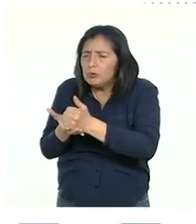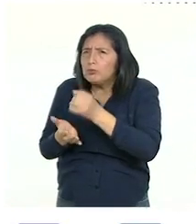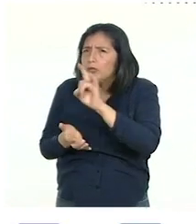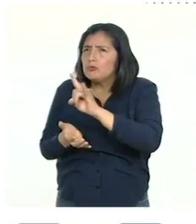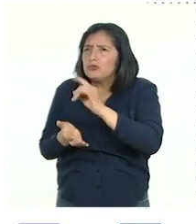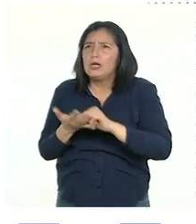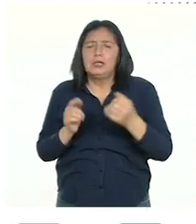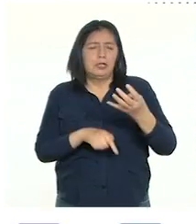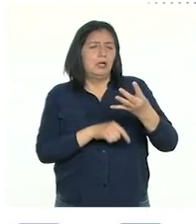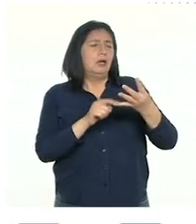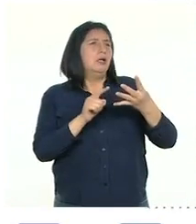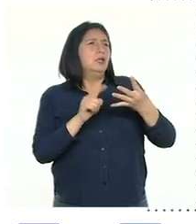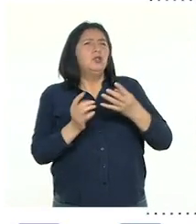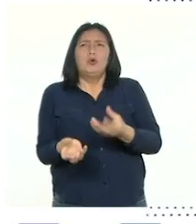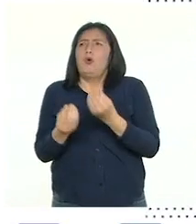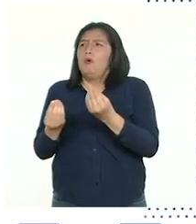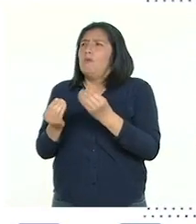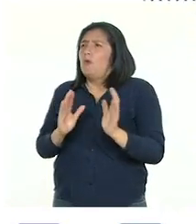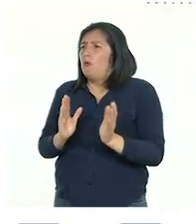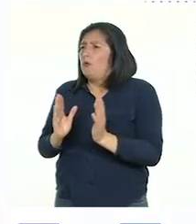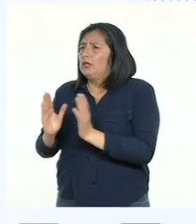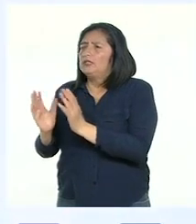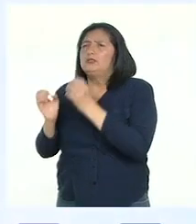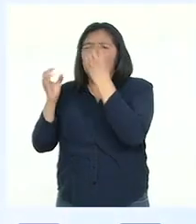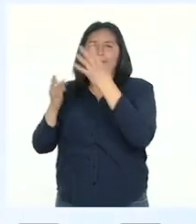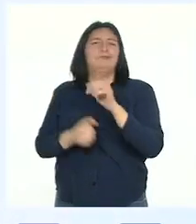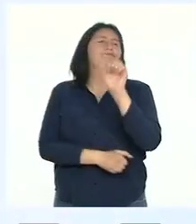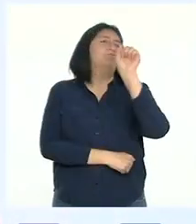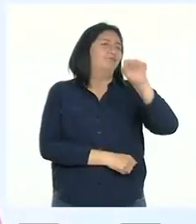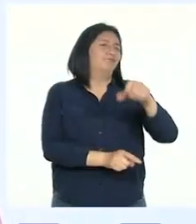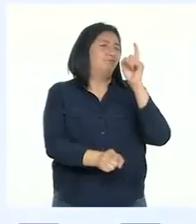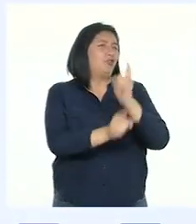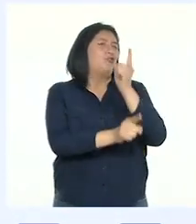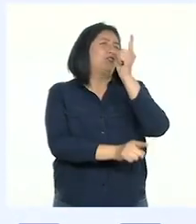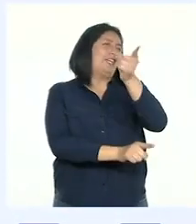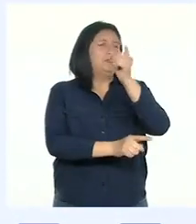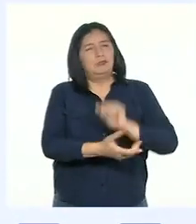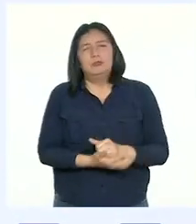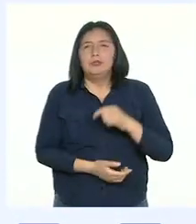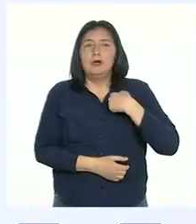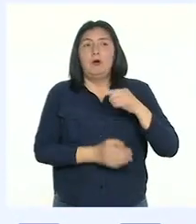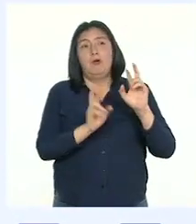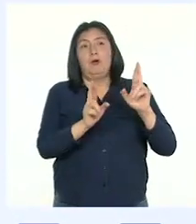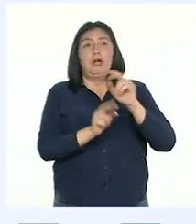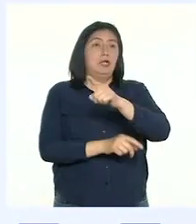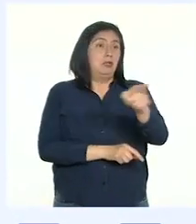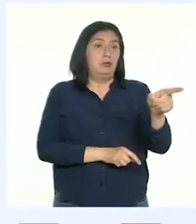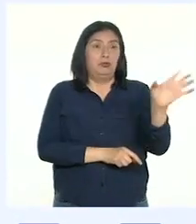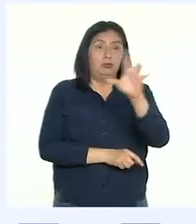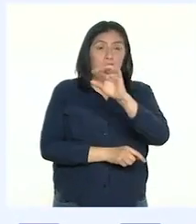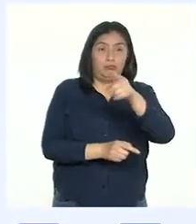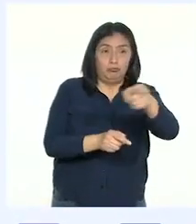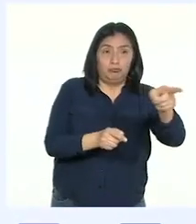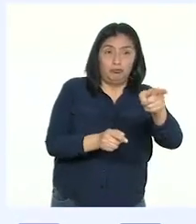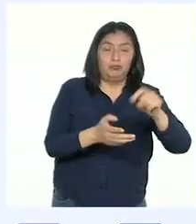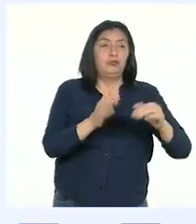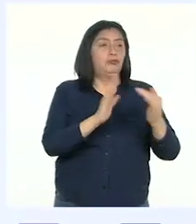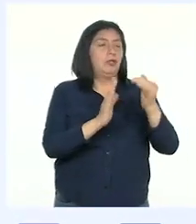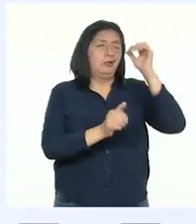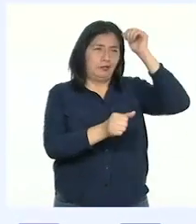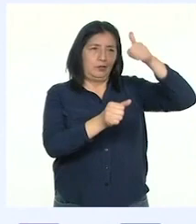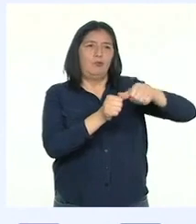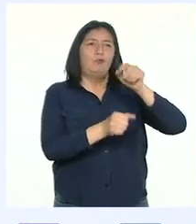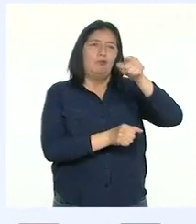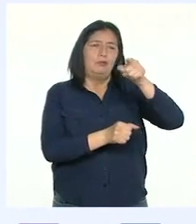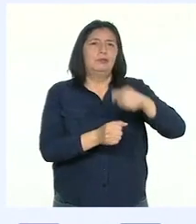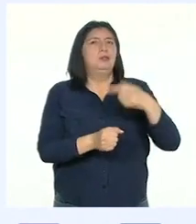finalmente, ¿cómo organizo la información? Exactamente, Patricia. Espero que todas y todos en casa recuerden